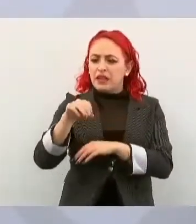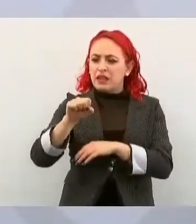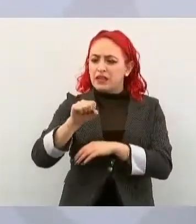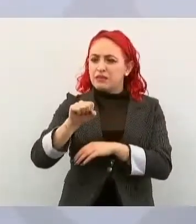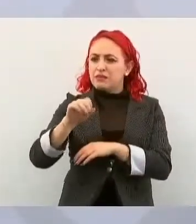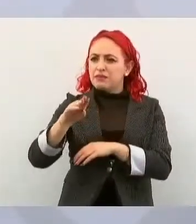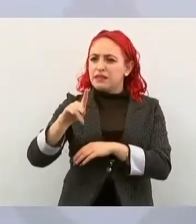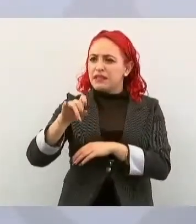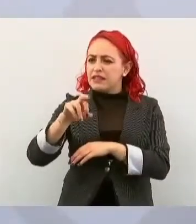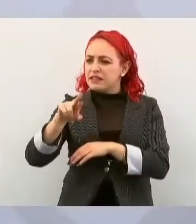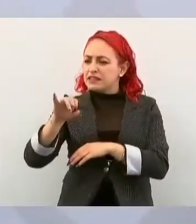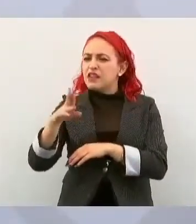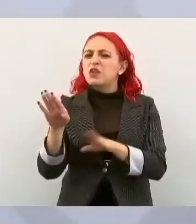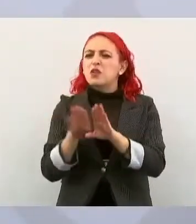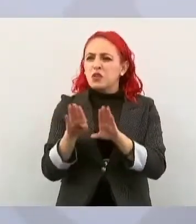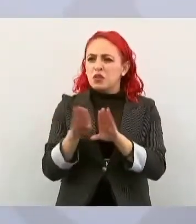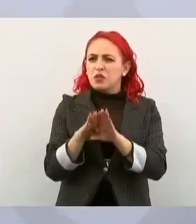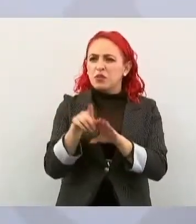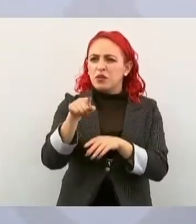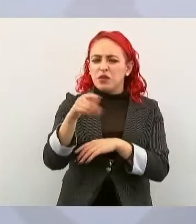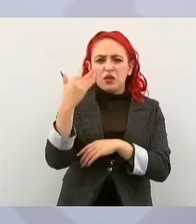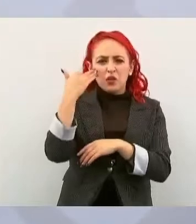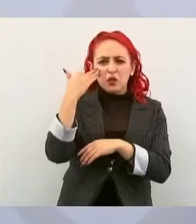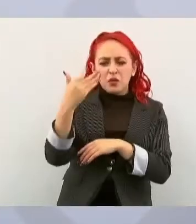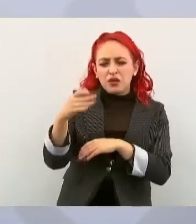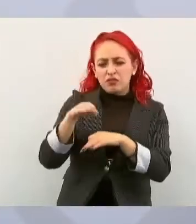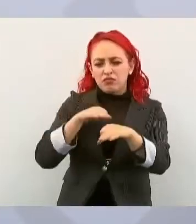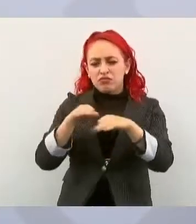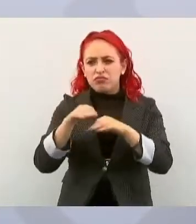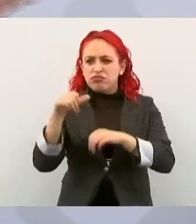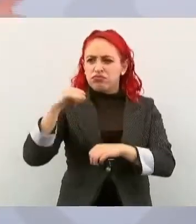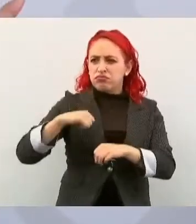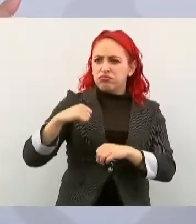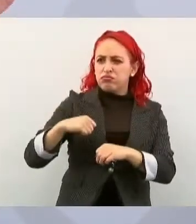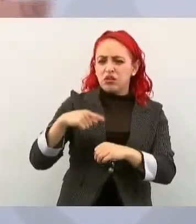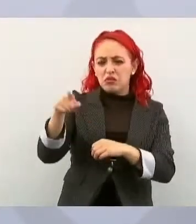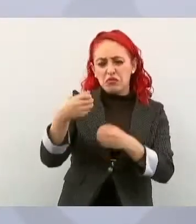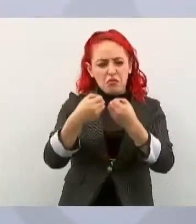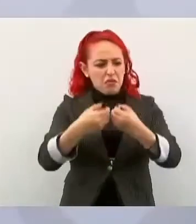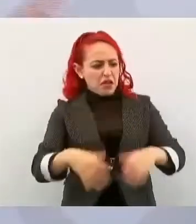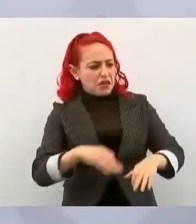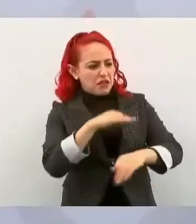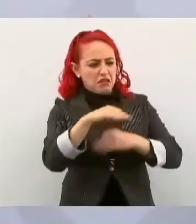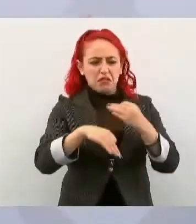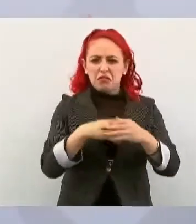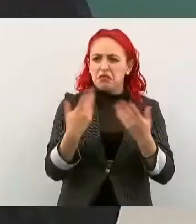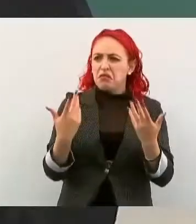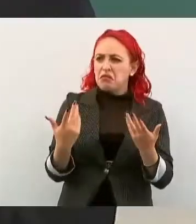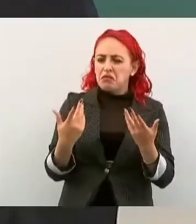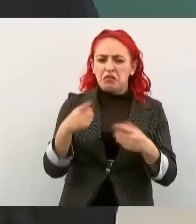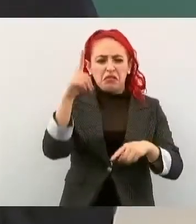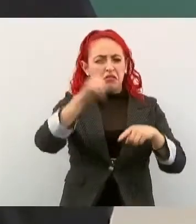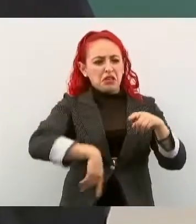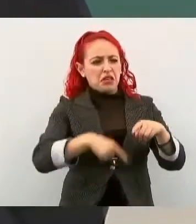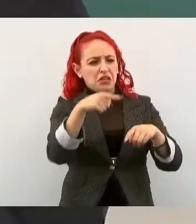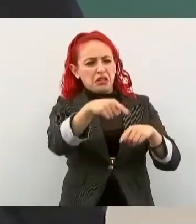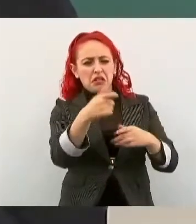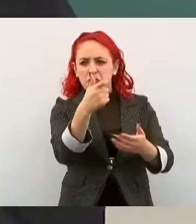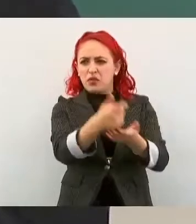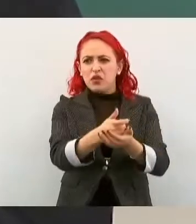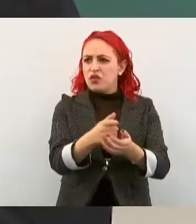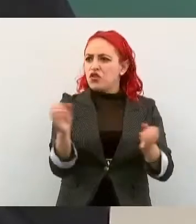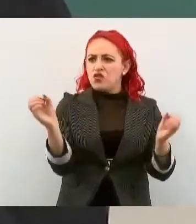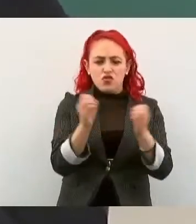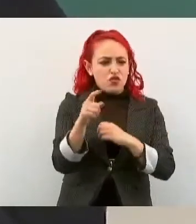y tu tiempo trabajado, tu antigüedad, vas a perder todo, te van a quitar hasta el salario.